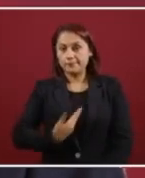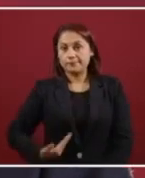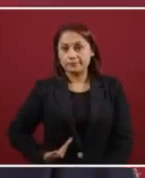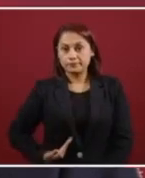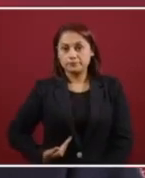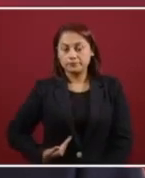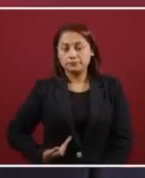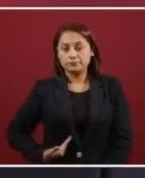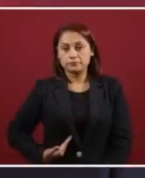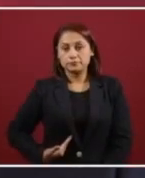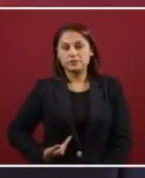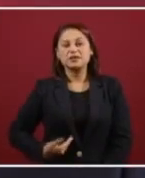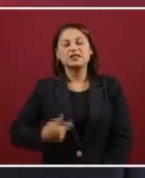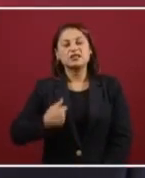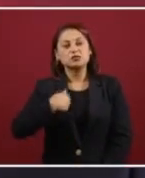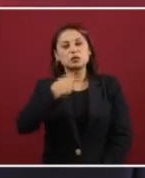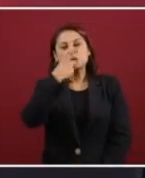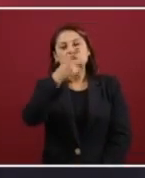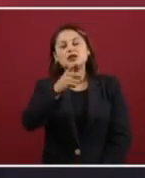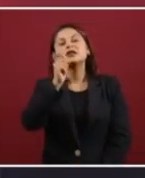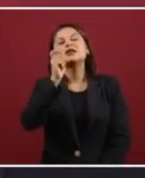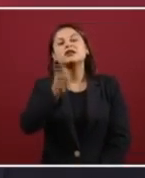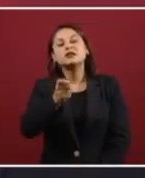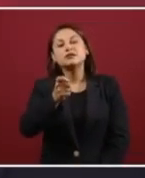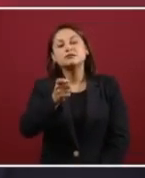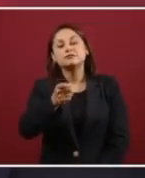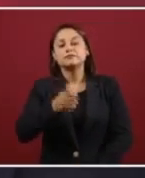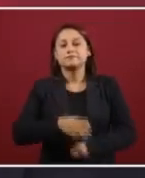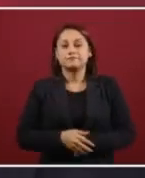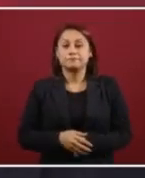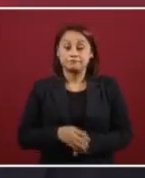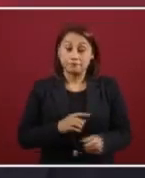Primero, que no iba a haber